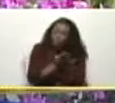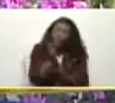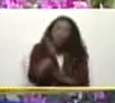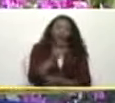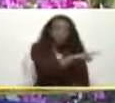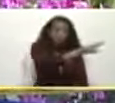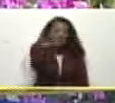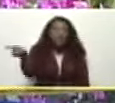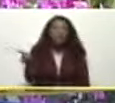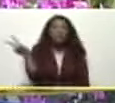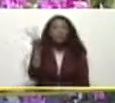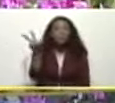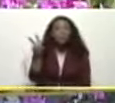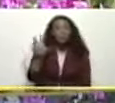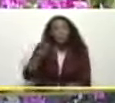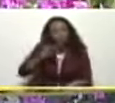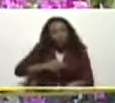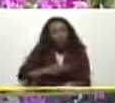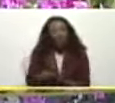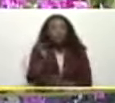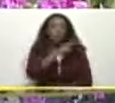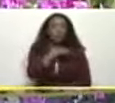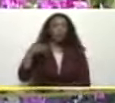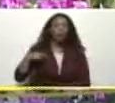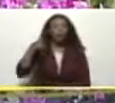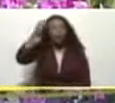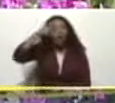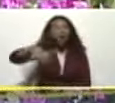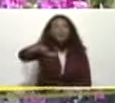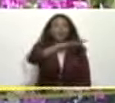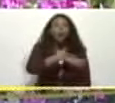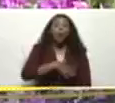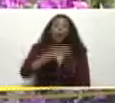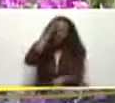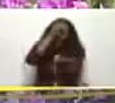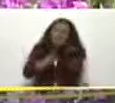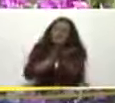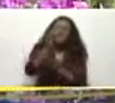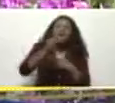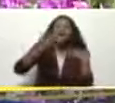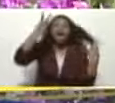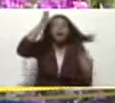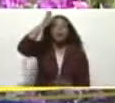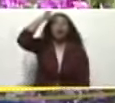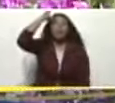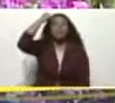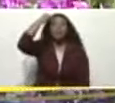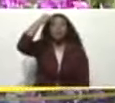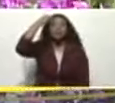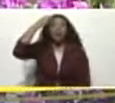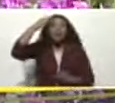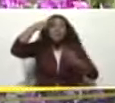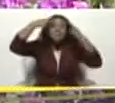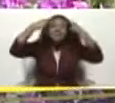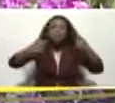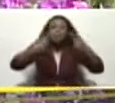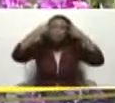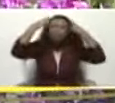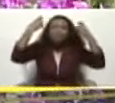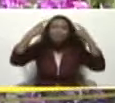Nosotros somos un pueblo de fe. Y tenemos que tener fe en la capacidad de nuestro país, de nuestro